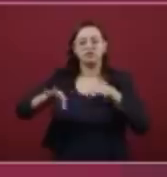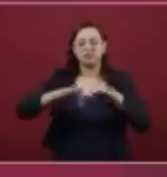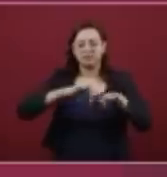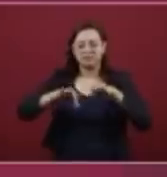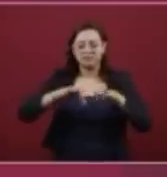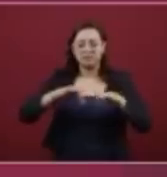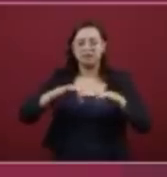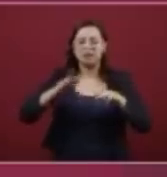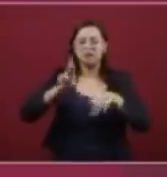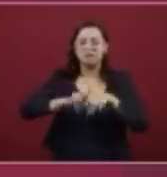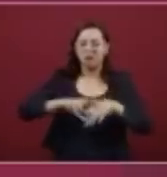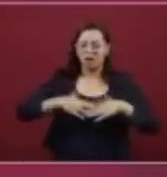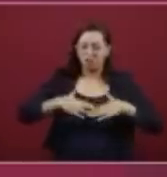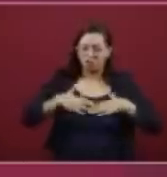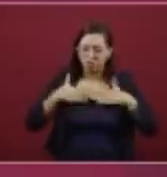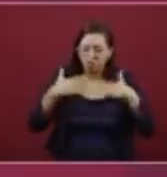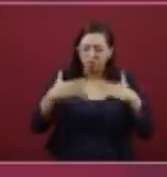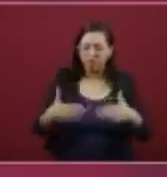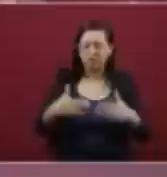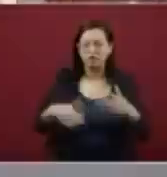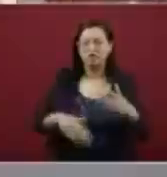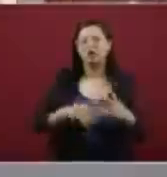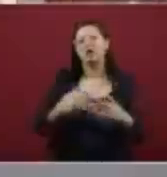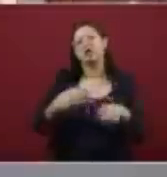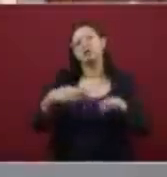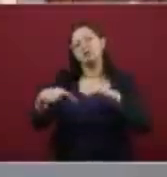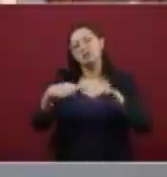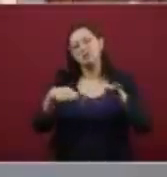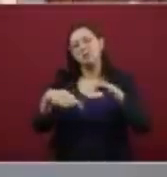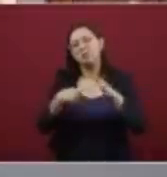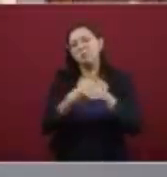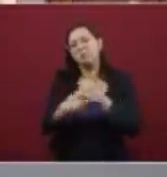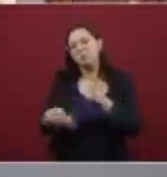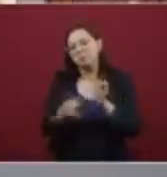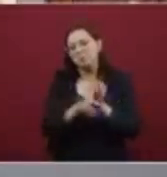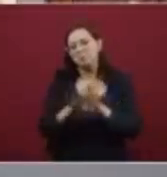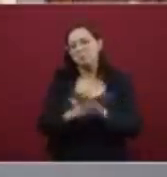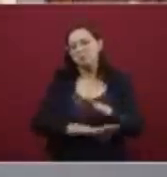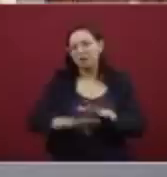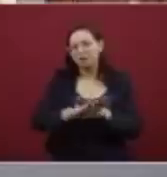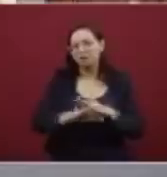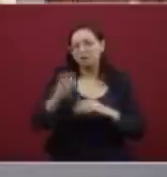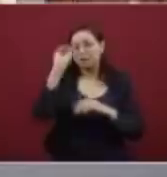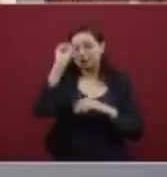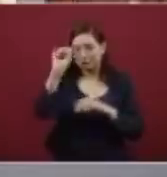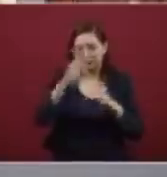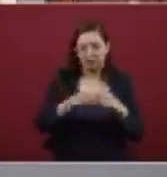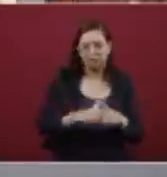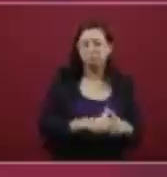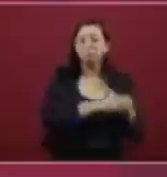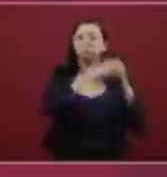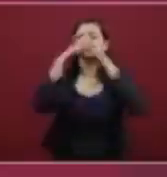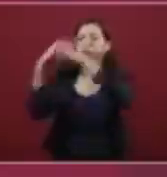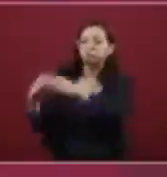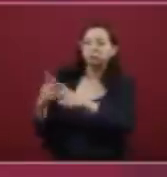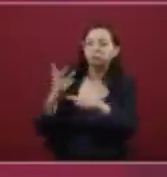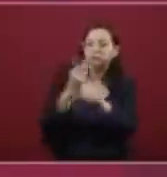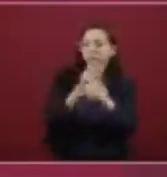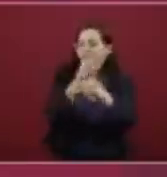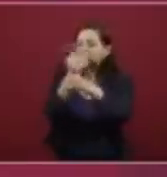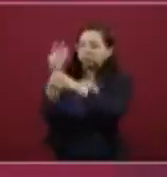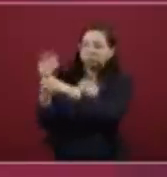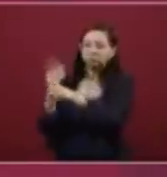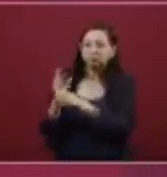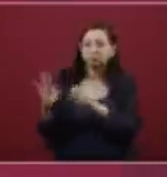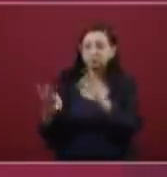confianza, los trabajadores de base sindicalizados, hasta que haya condiciones y